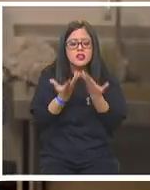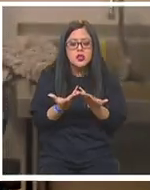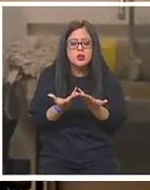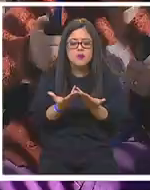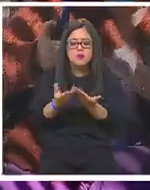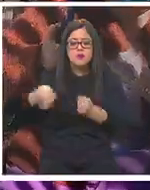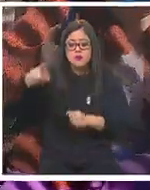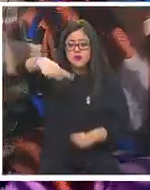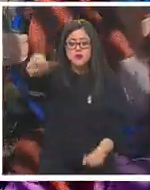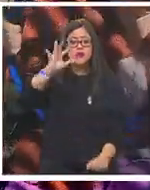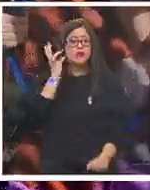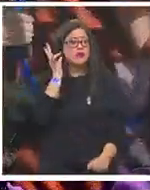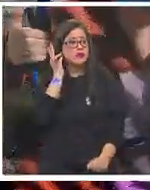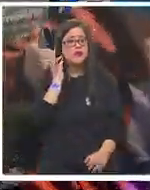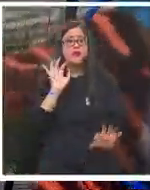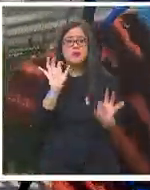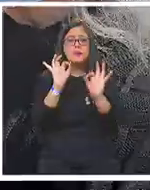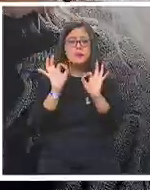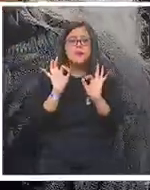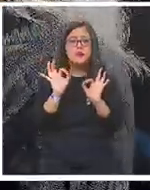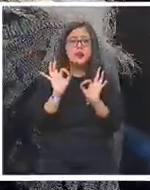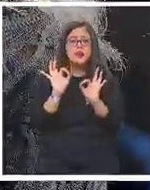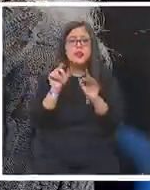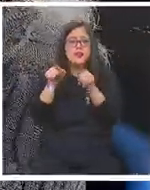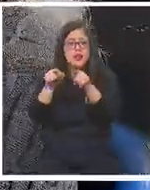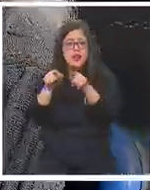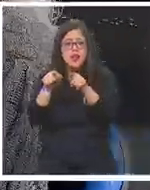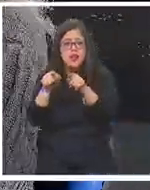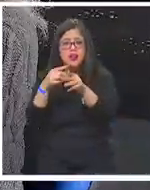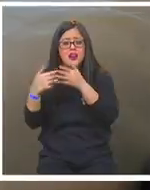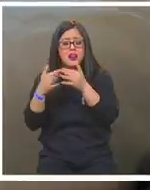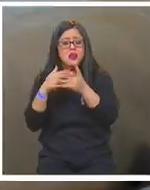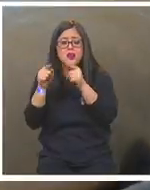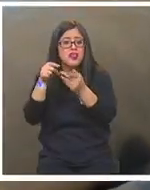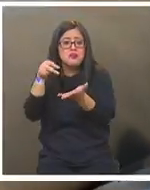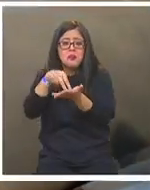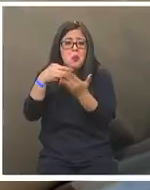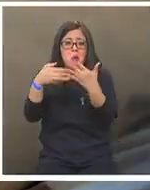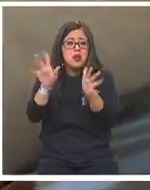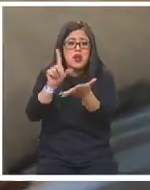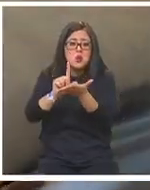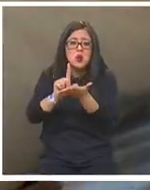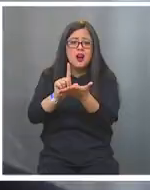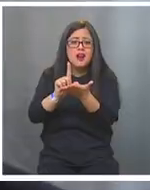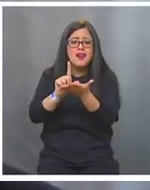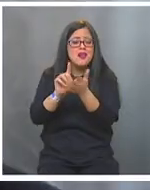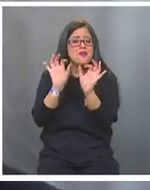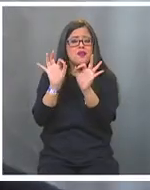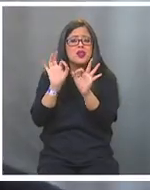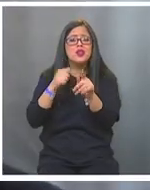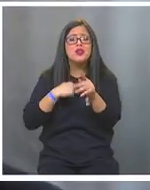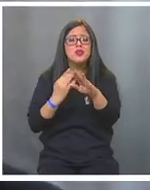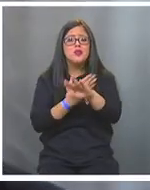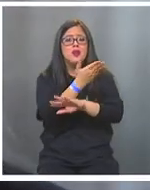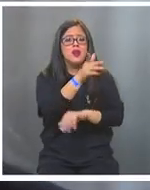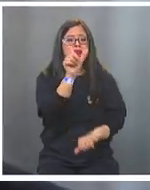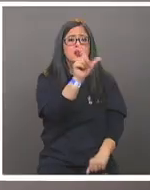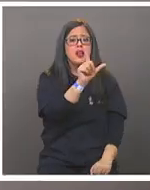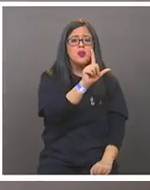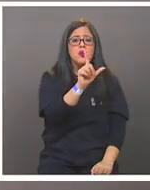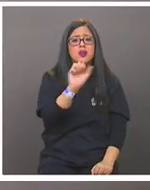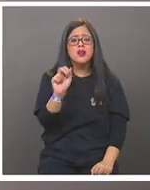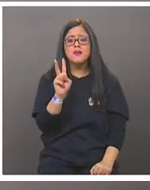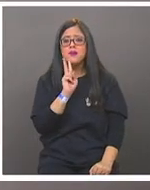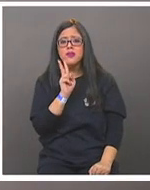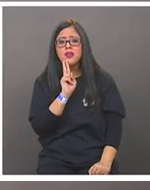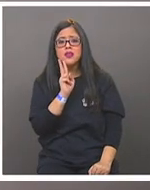Ellas son espectaculares. Él donde está es espectacular. Yo voy de lunes a viernes prácticamente